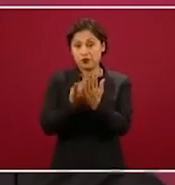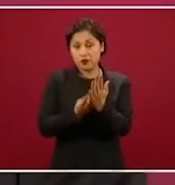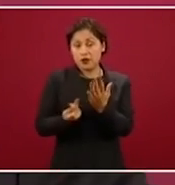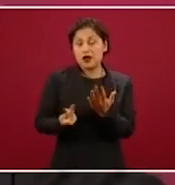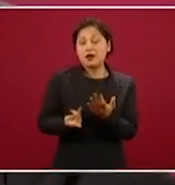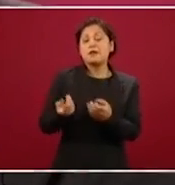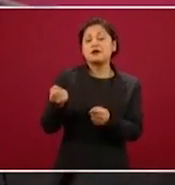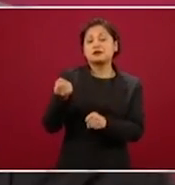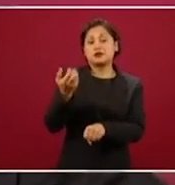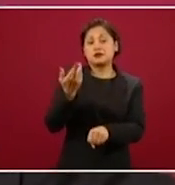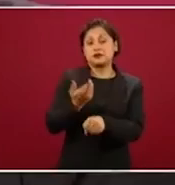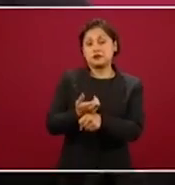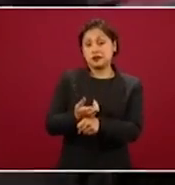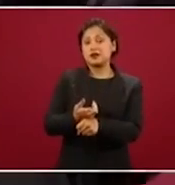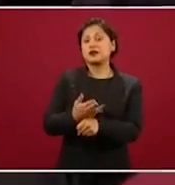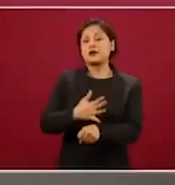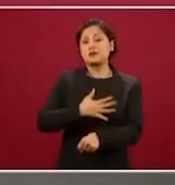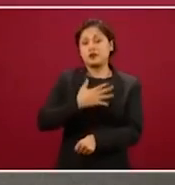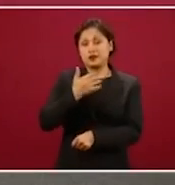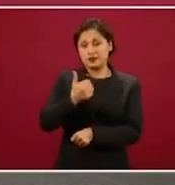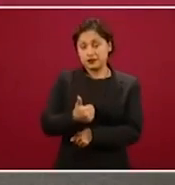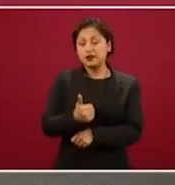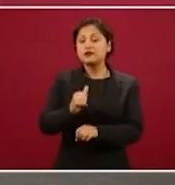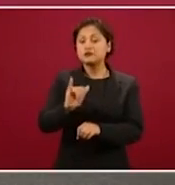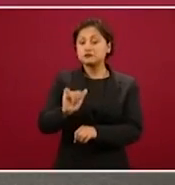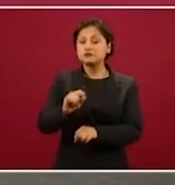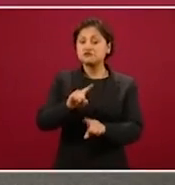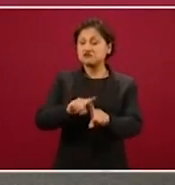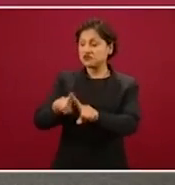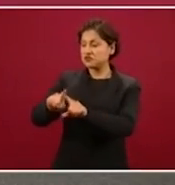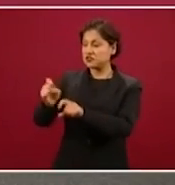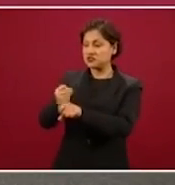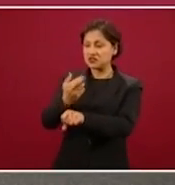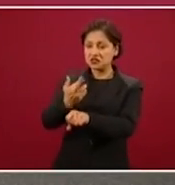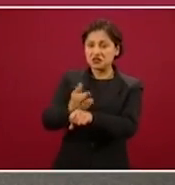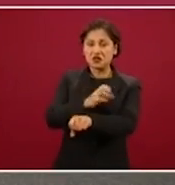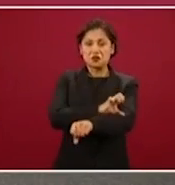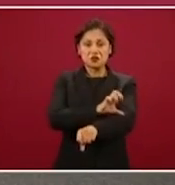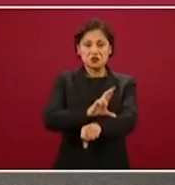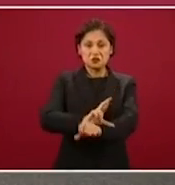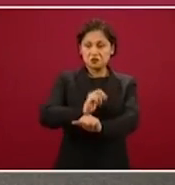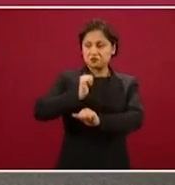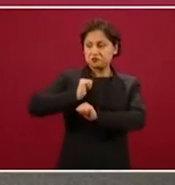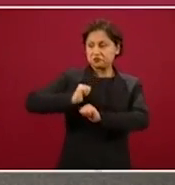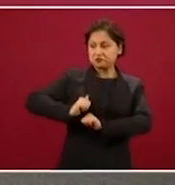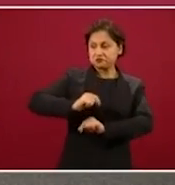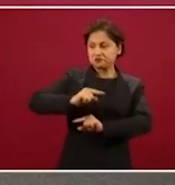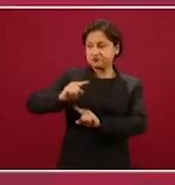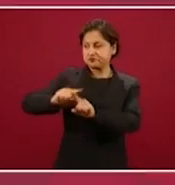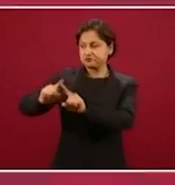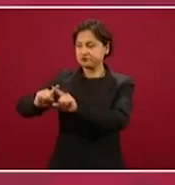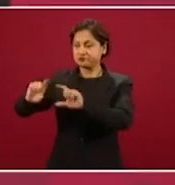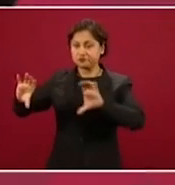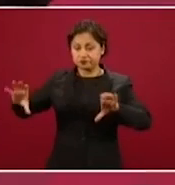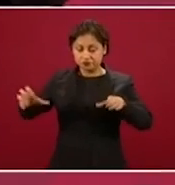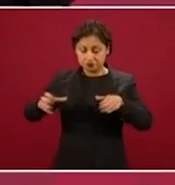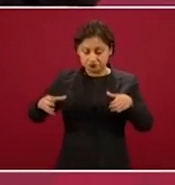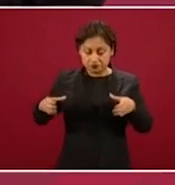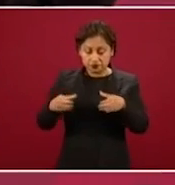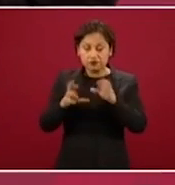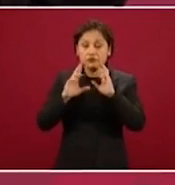secretarios, subsecretarios, directores, una revisión de todo esto que estamos hablando, en